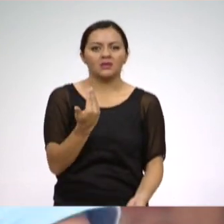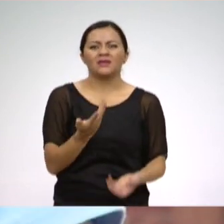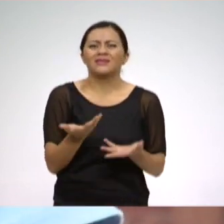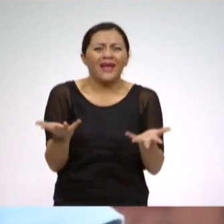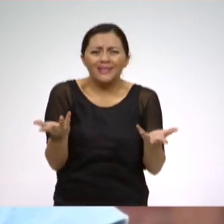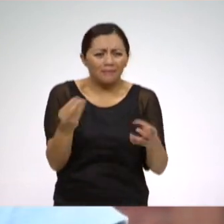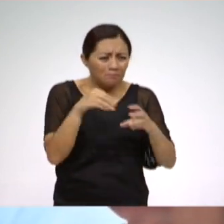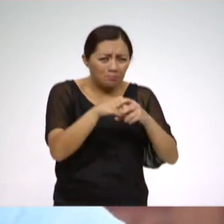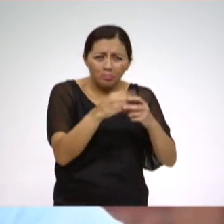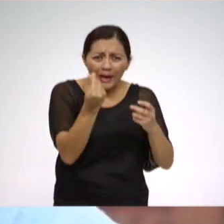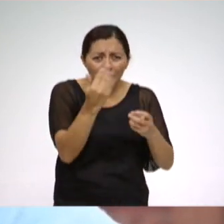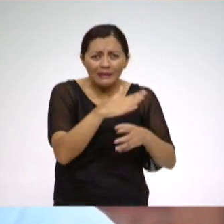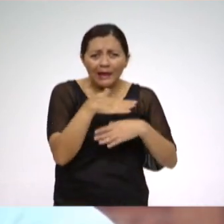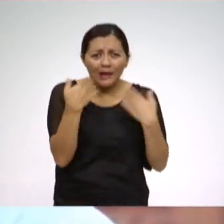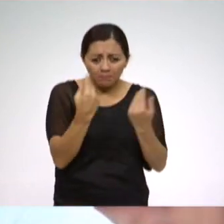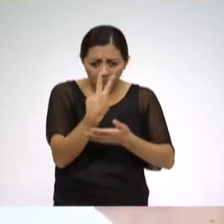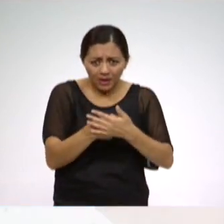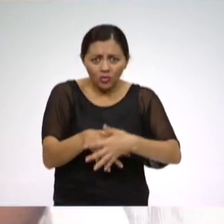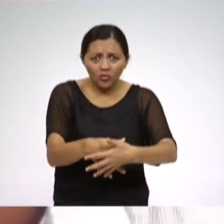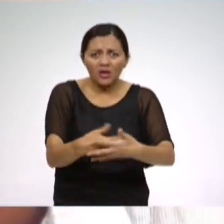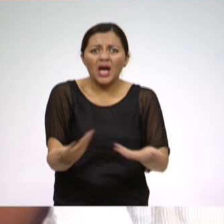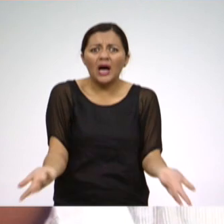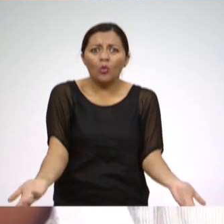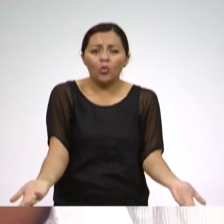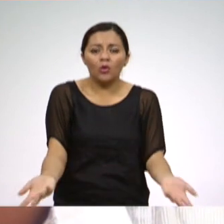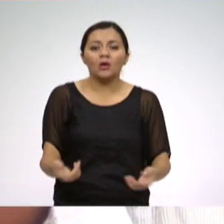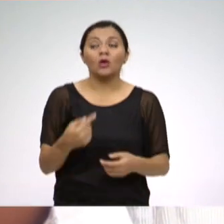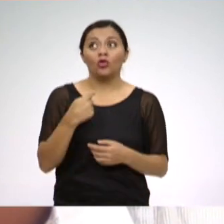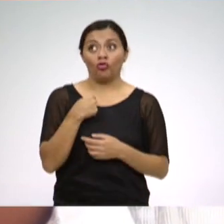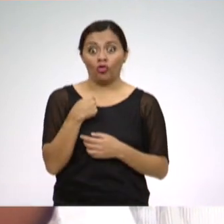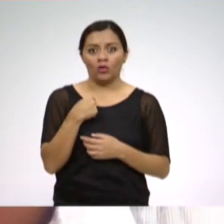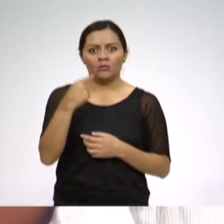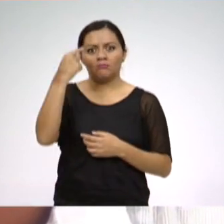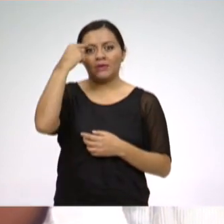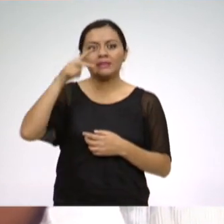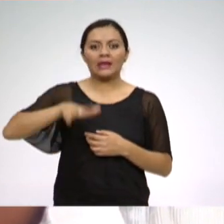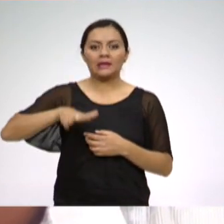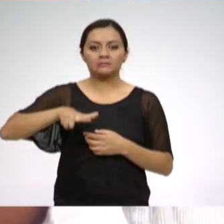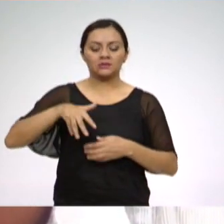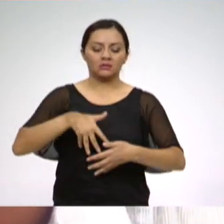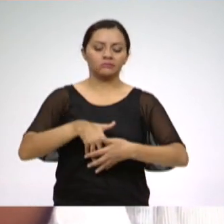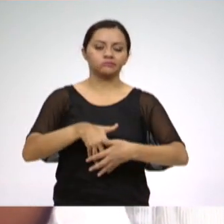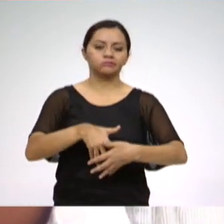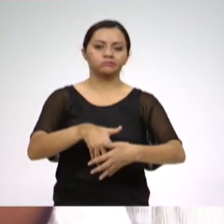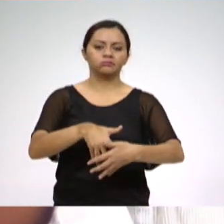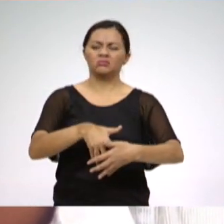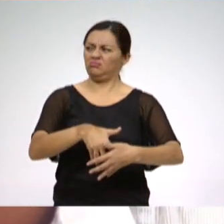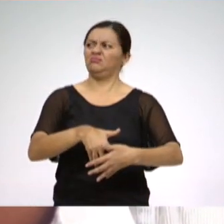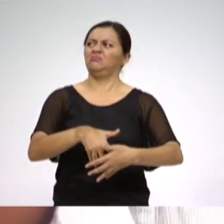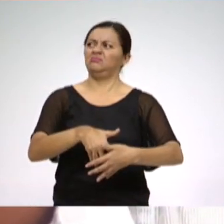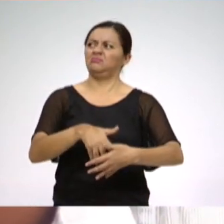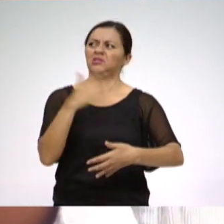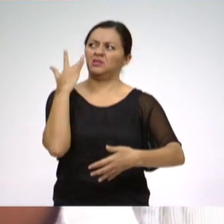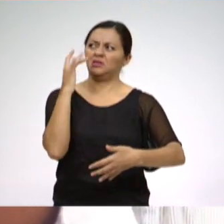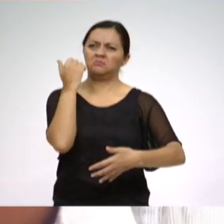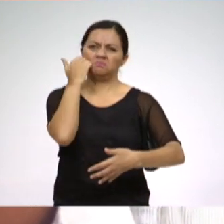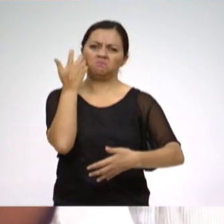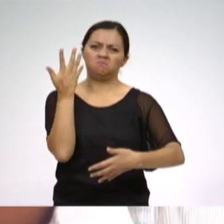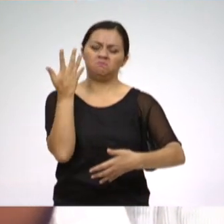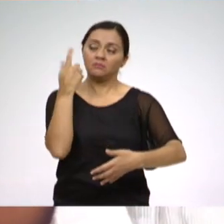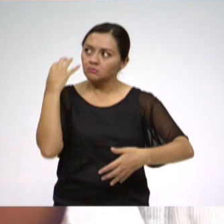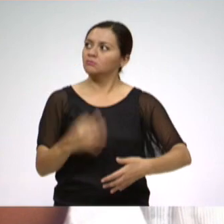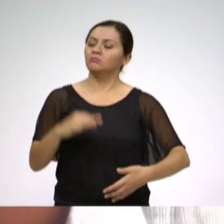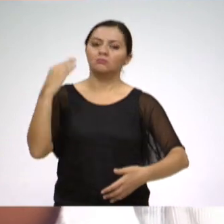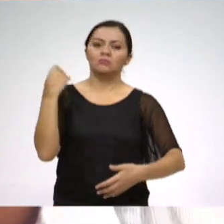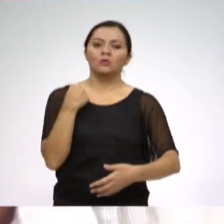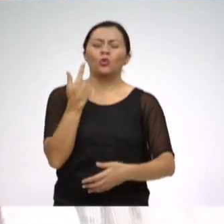nada ahorrado para traer un bebé al mundo. Y yo me enteré a los 3 meses que estaba embarazada y para mí